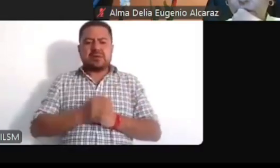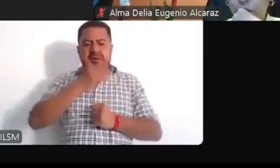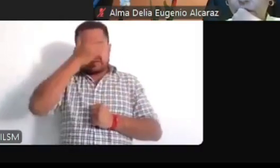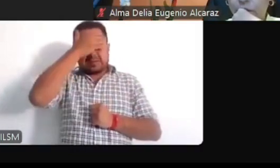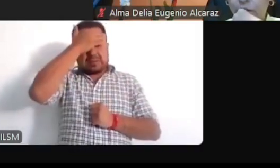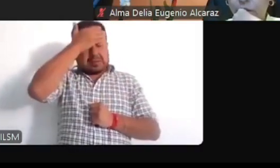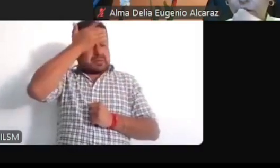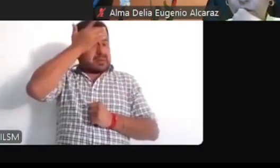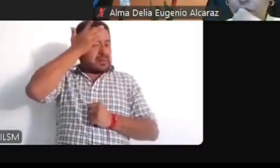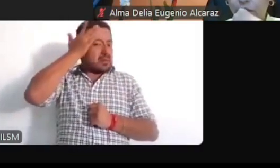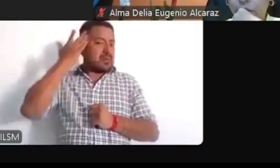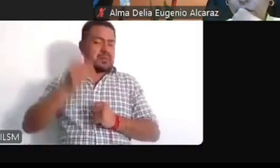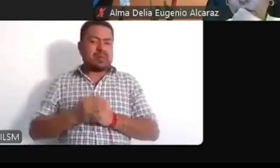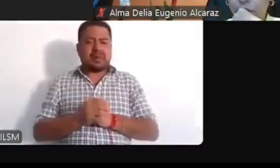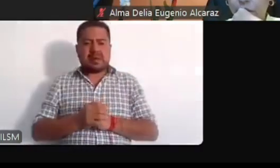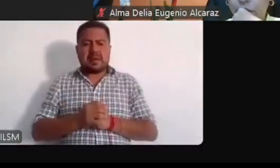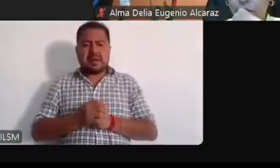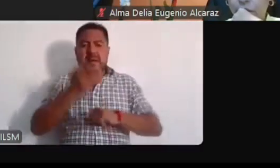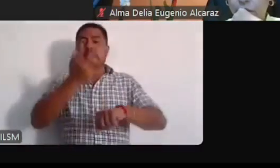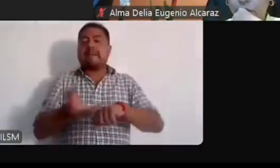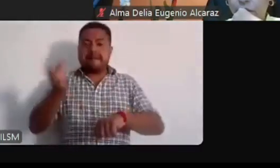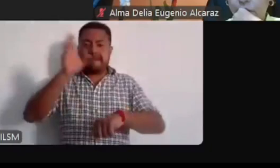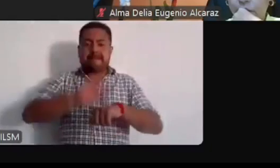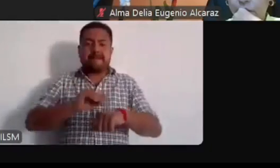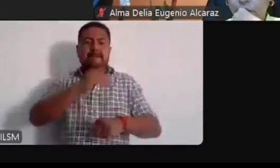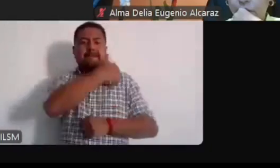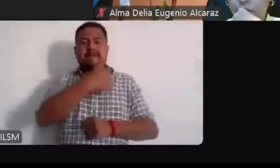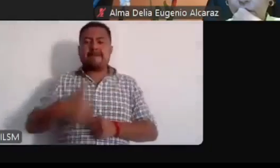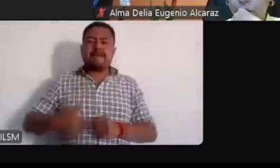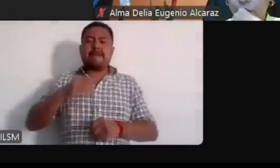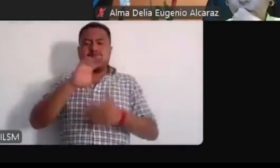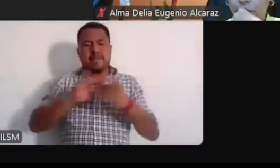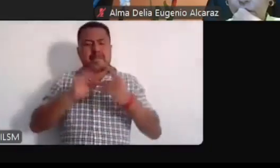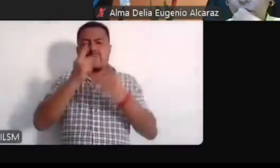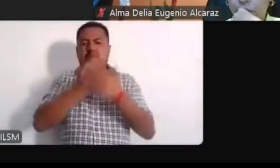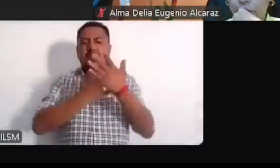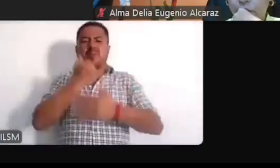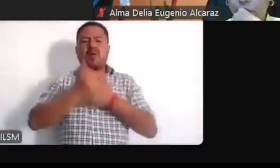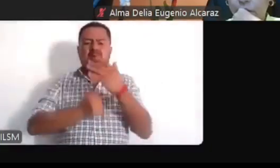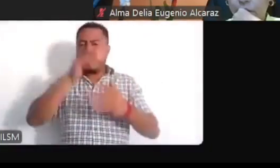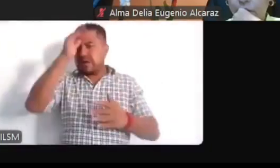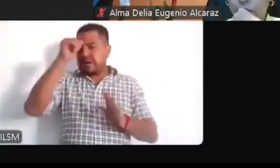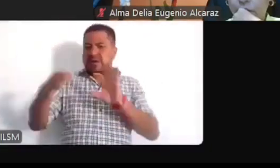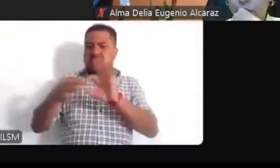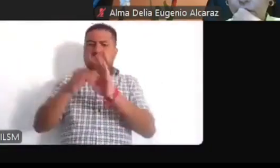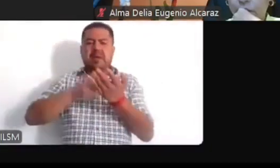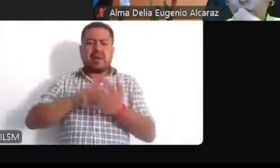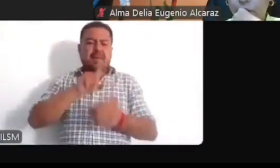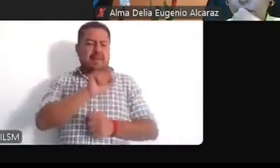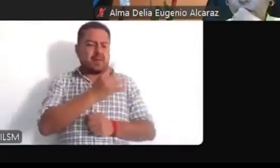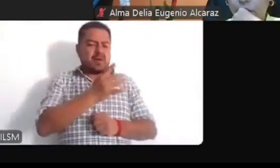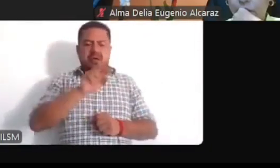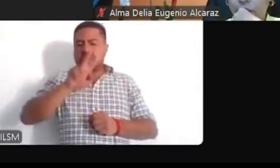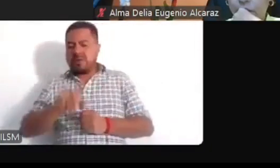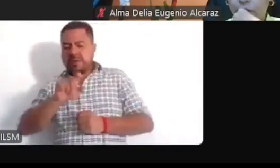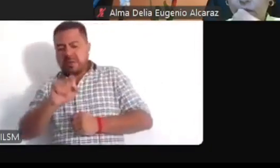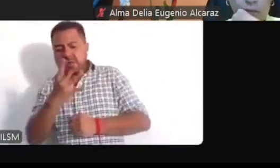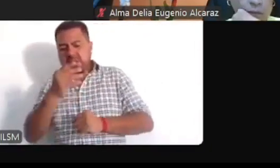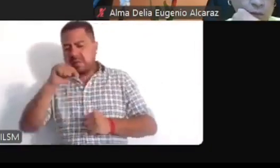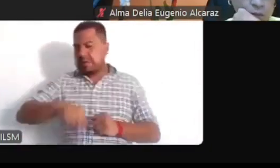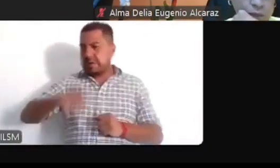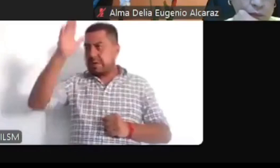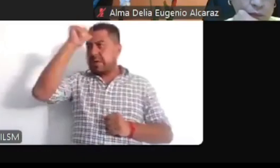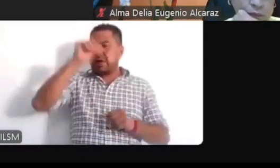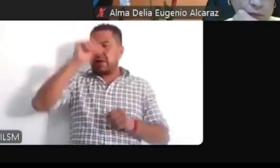mismo con su autorización magada presidenta doy cuenta con el proyecto de laudo convenio 24 de 2024 promovido por este tribunal y el